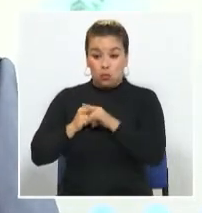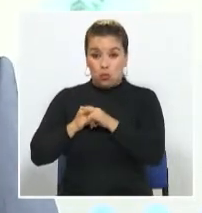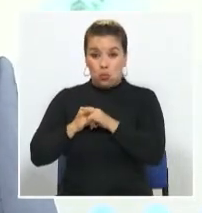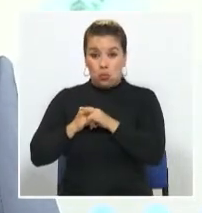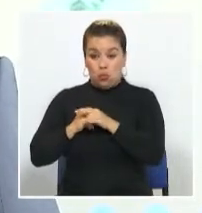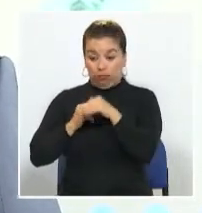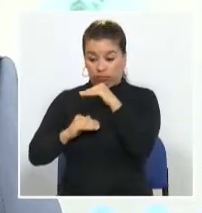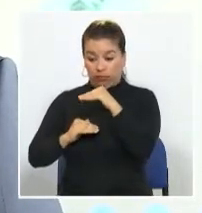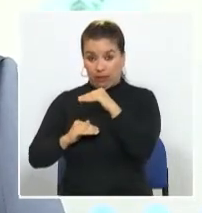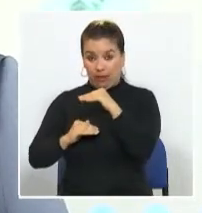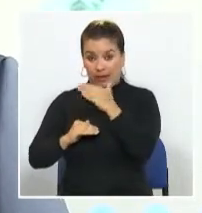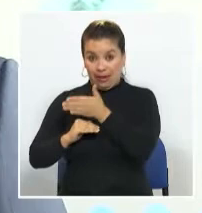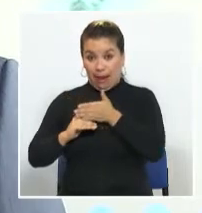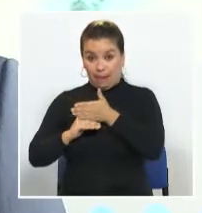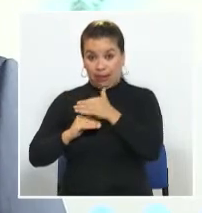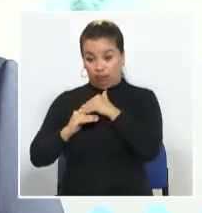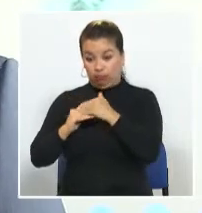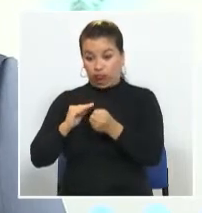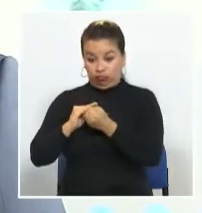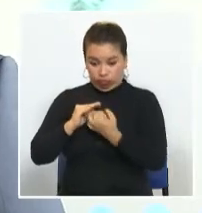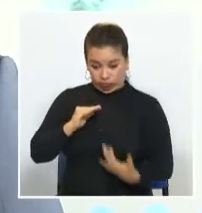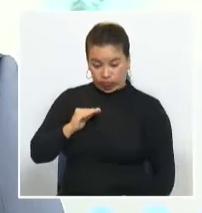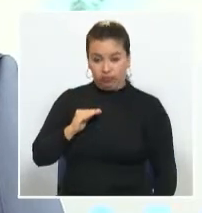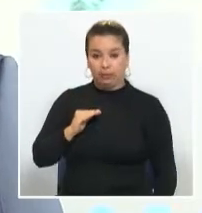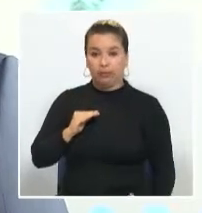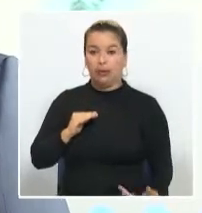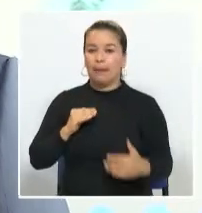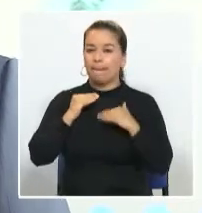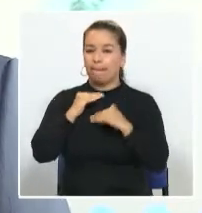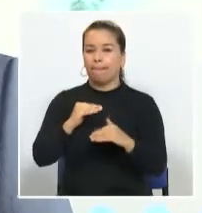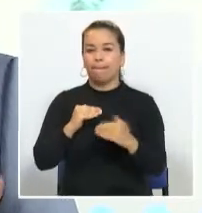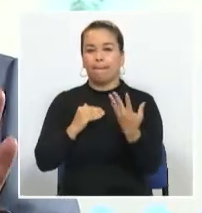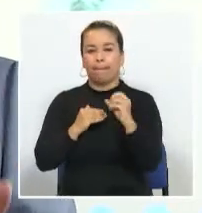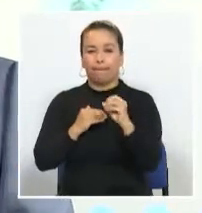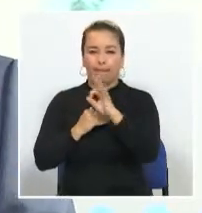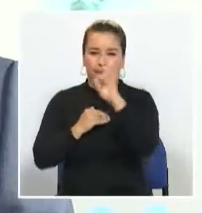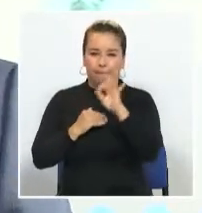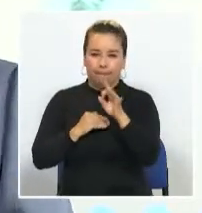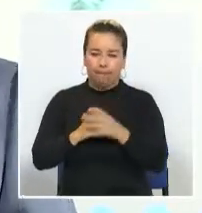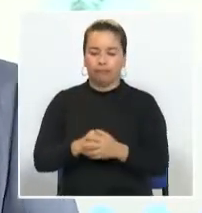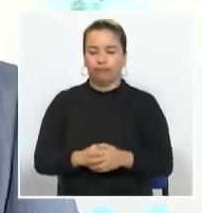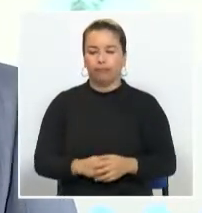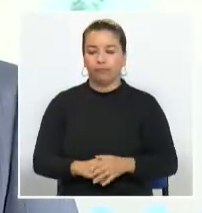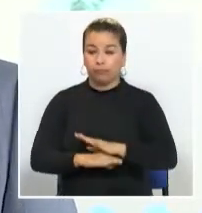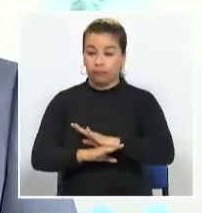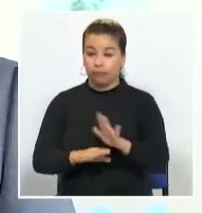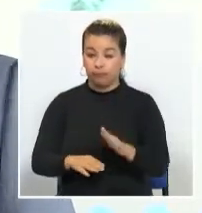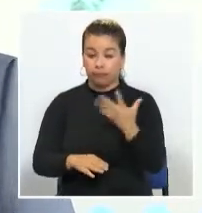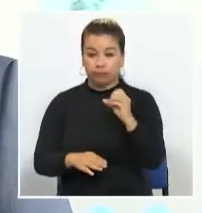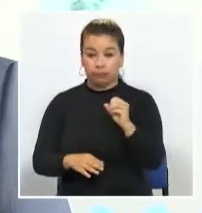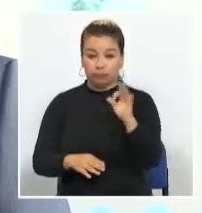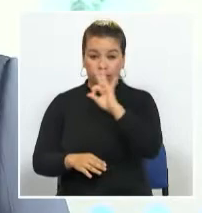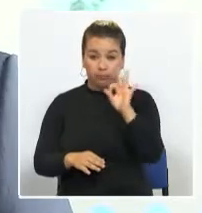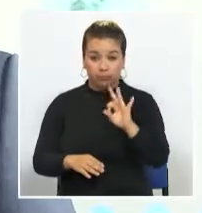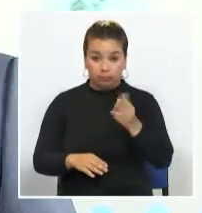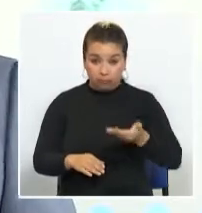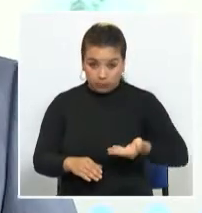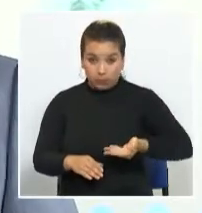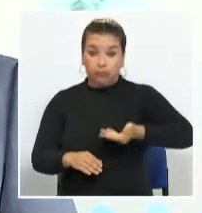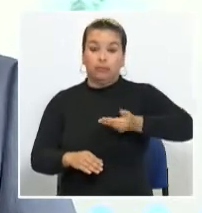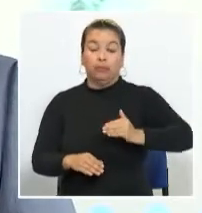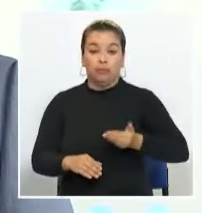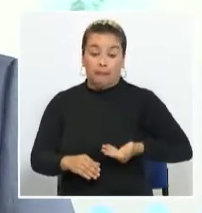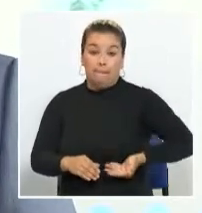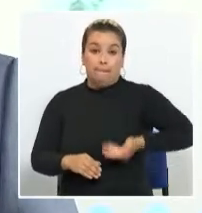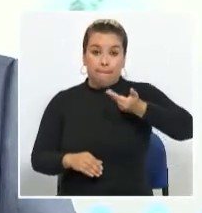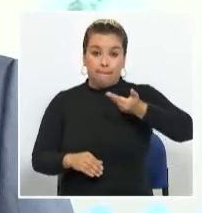fracción de eyección normal es mínimo del 50%. Cuando tenemos de 50% para arriba de fracción de eyección